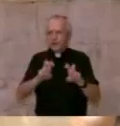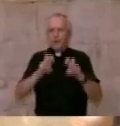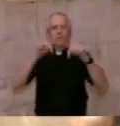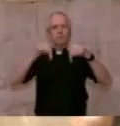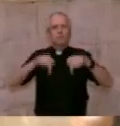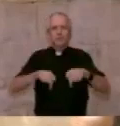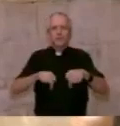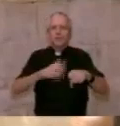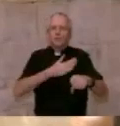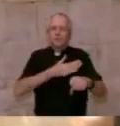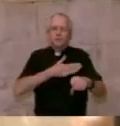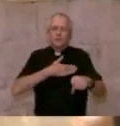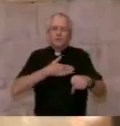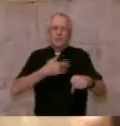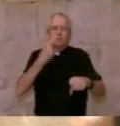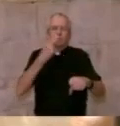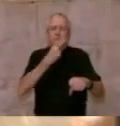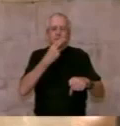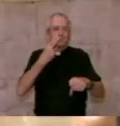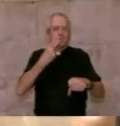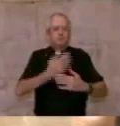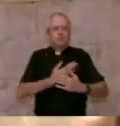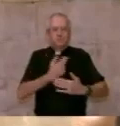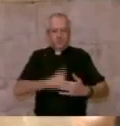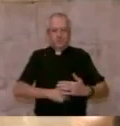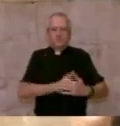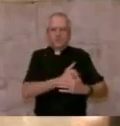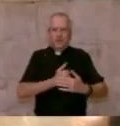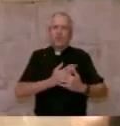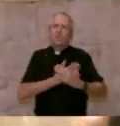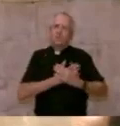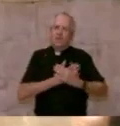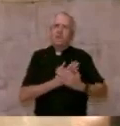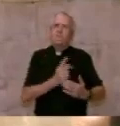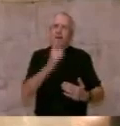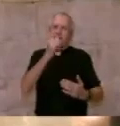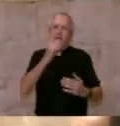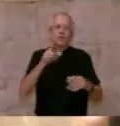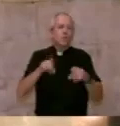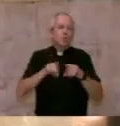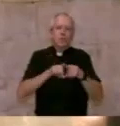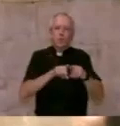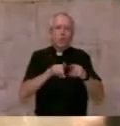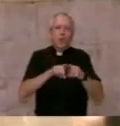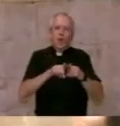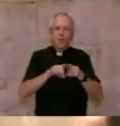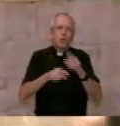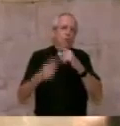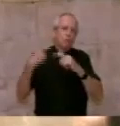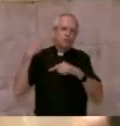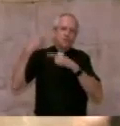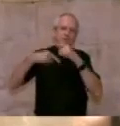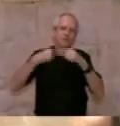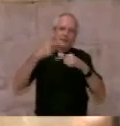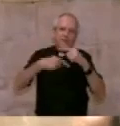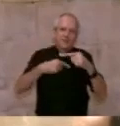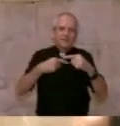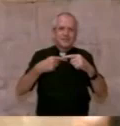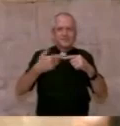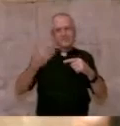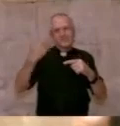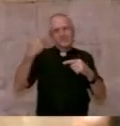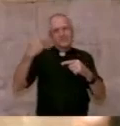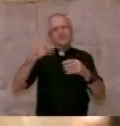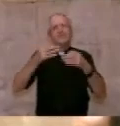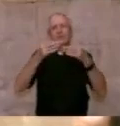Renovemos hoy, Virgen de la Cinta, nuestro compromiso cristiano de amarnos como lo hicieron las muchas generaciones